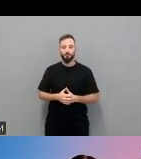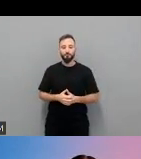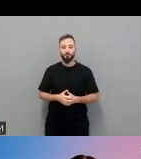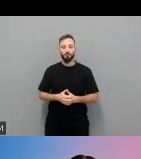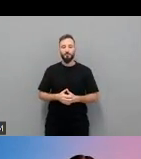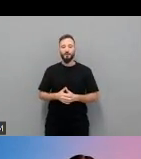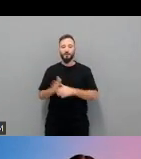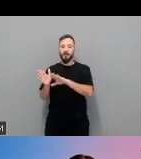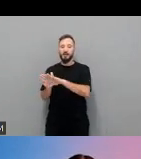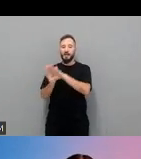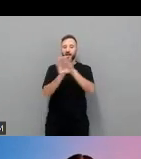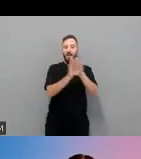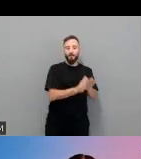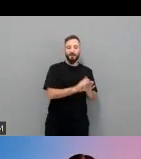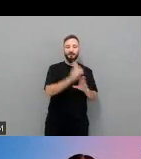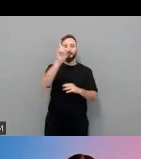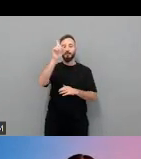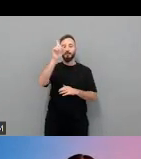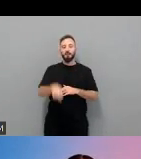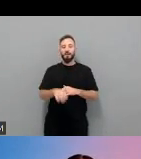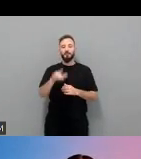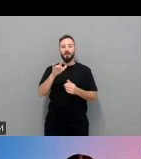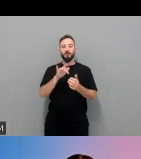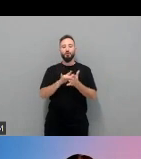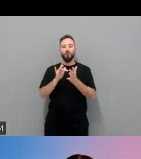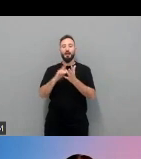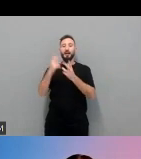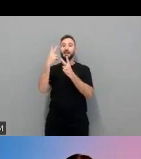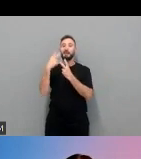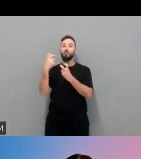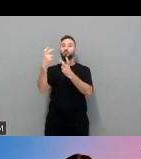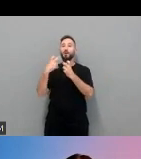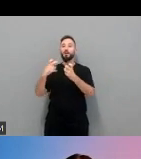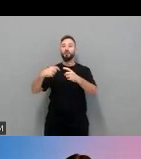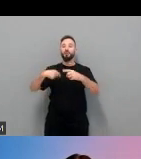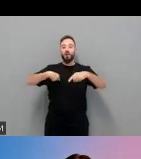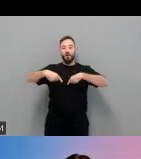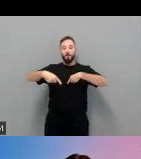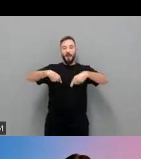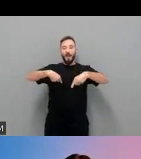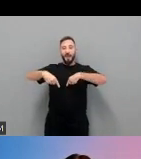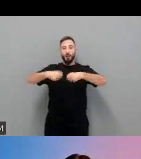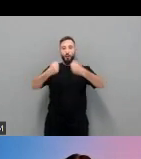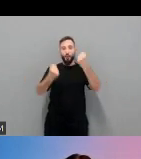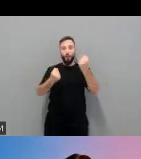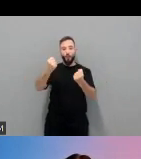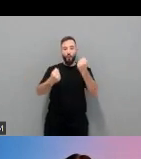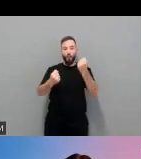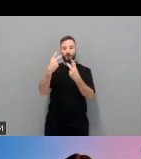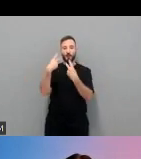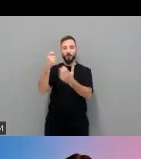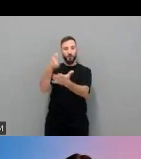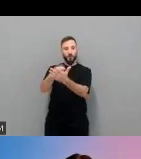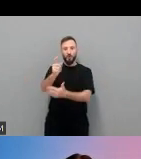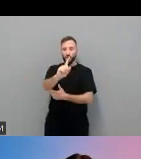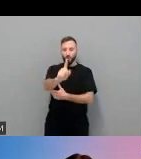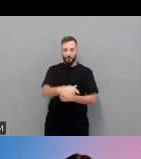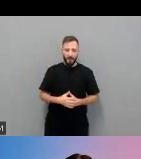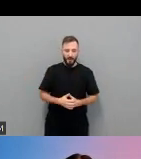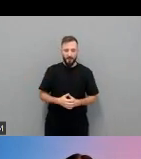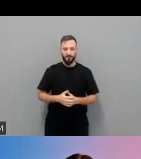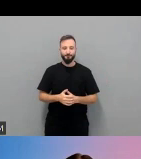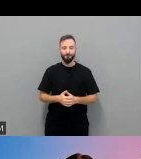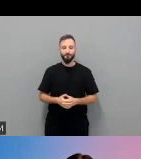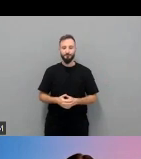Luego, otros beneficios, la exención de impuestos sobre vehículos de tracción mecánica. Bueno, pues es impuesto que pagamos en